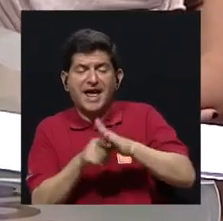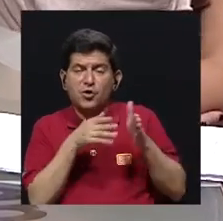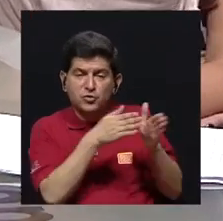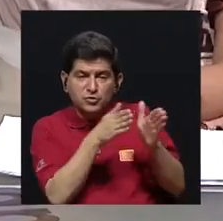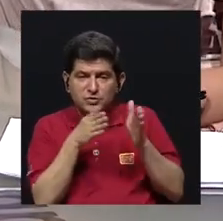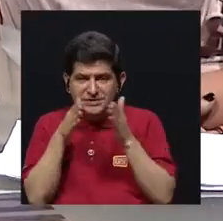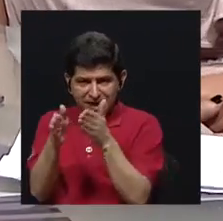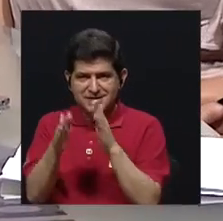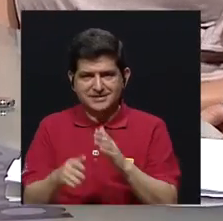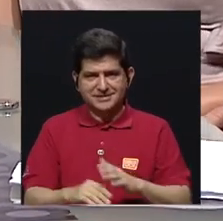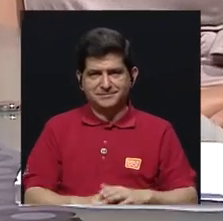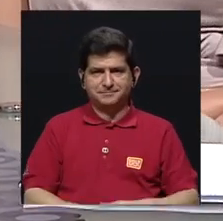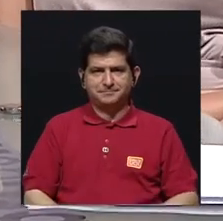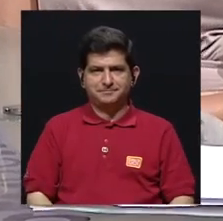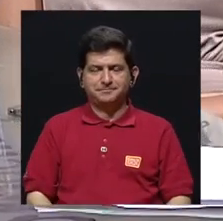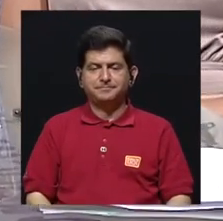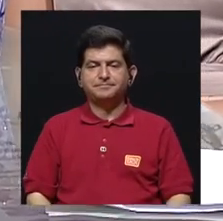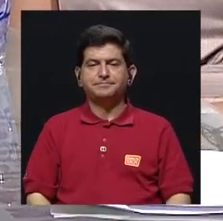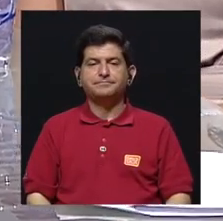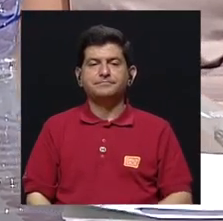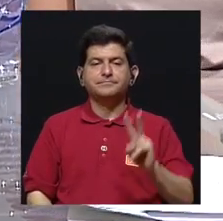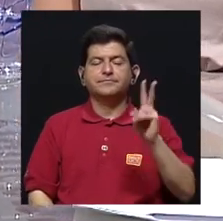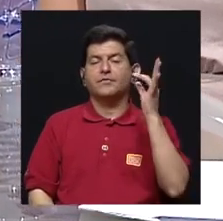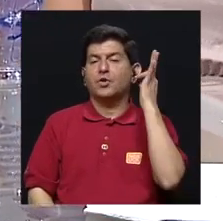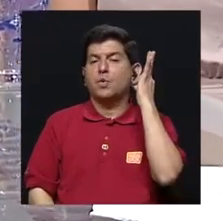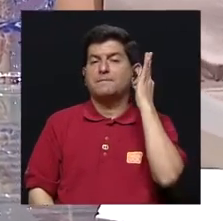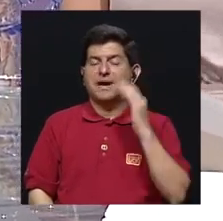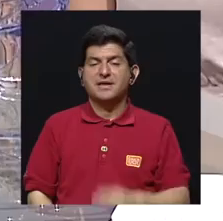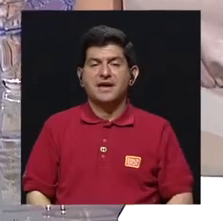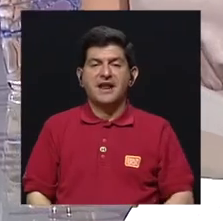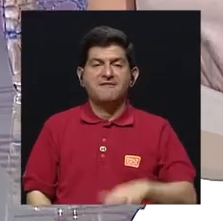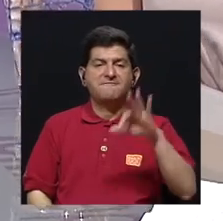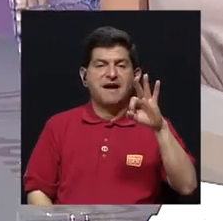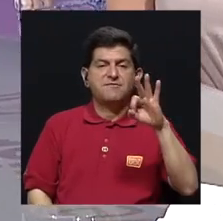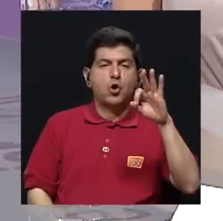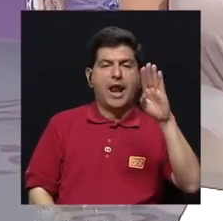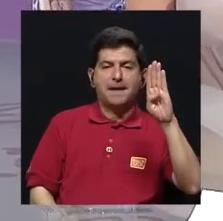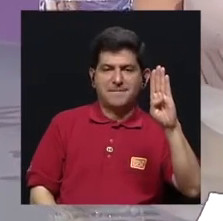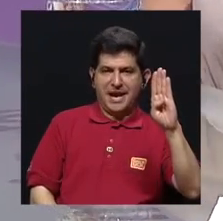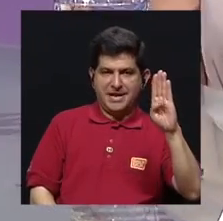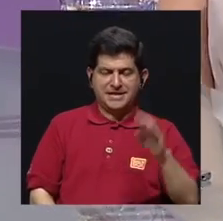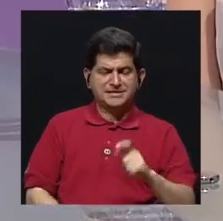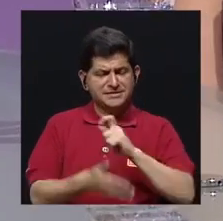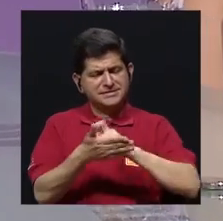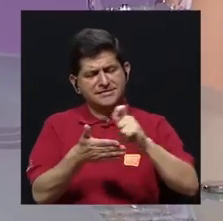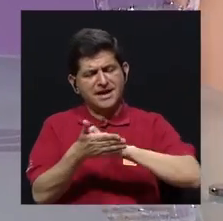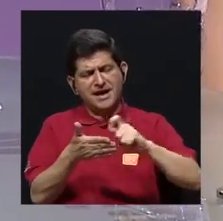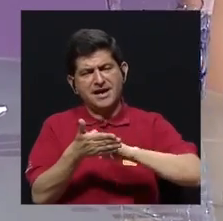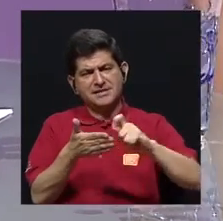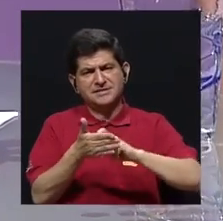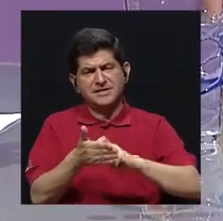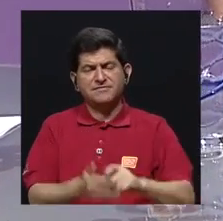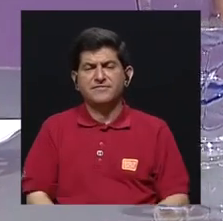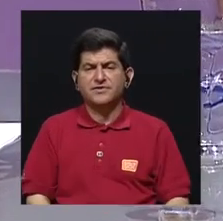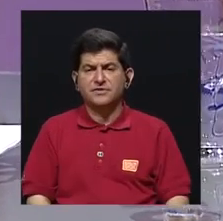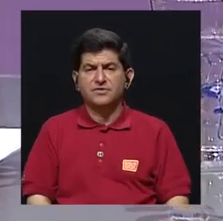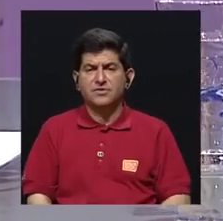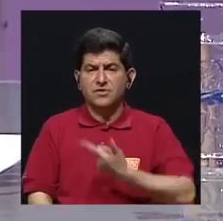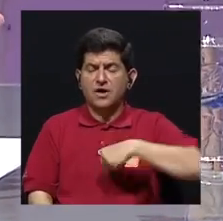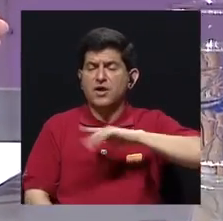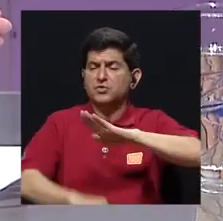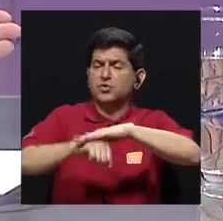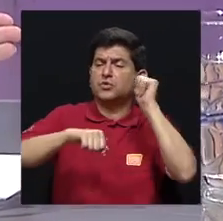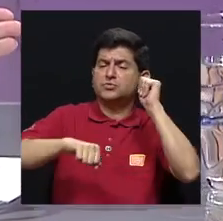¿verdad? Y una compañera, Fabiola Brenes, escribió esto llamándonos a ver